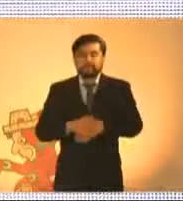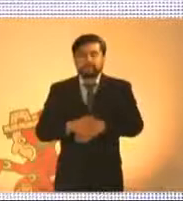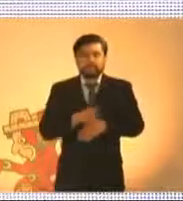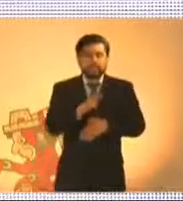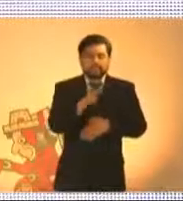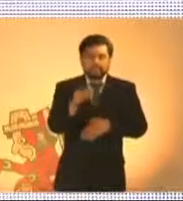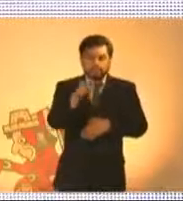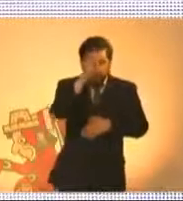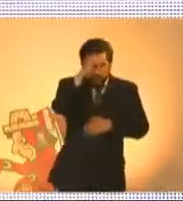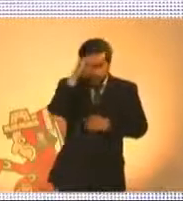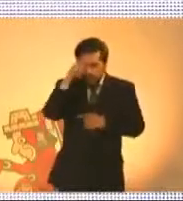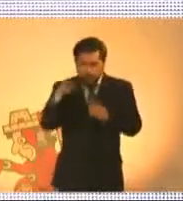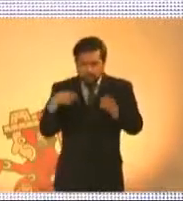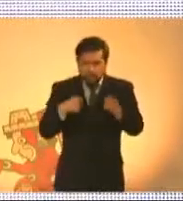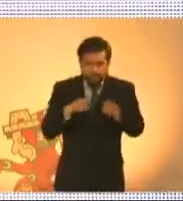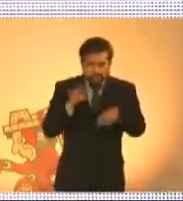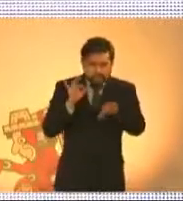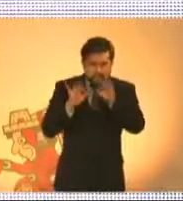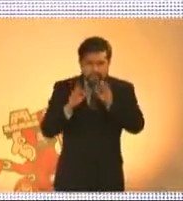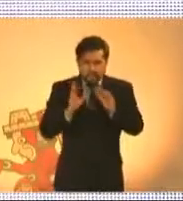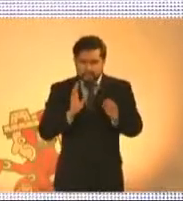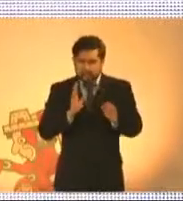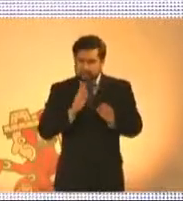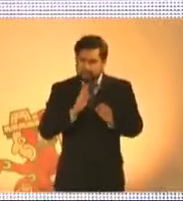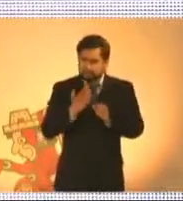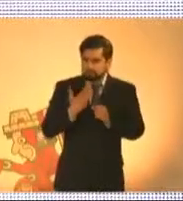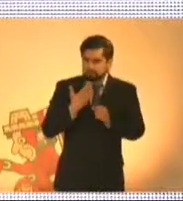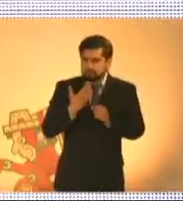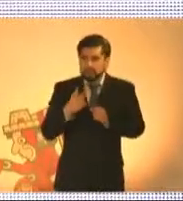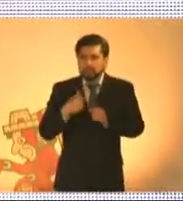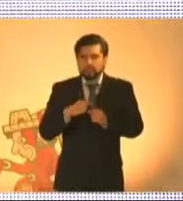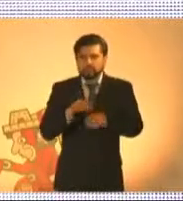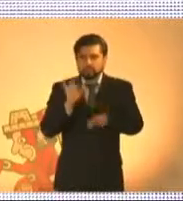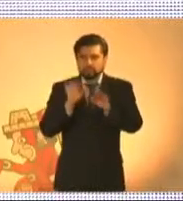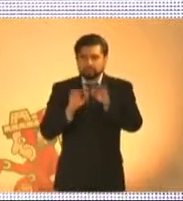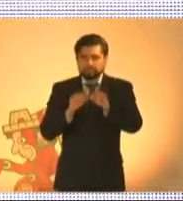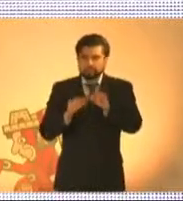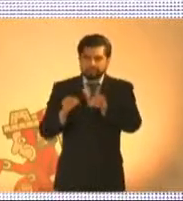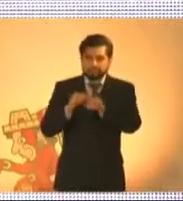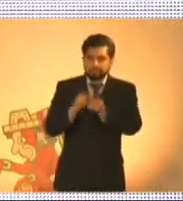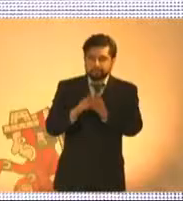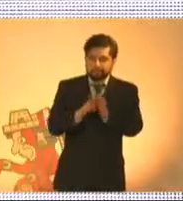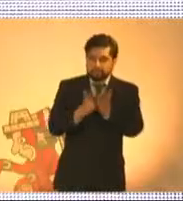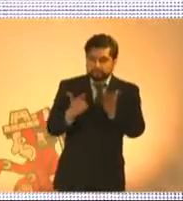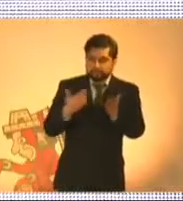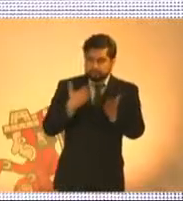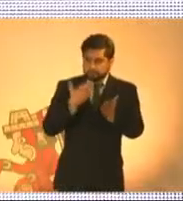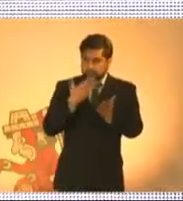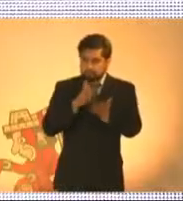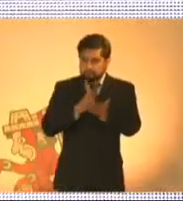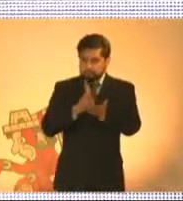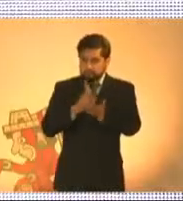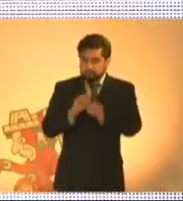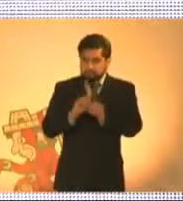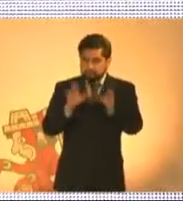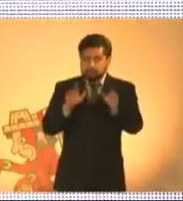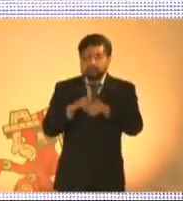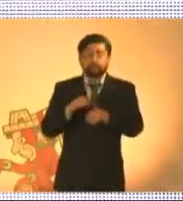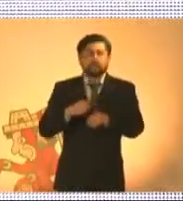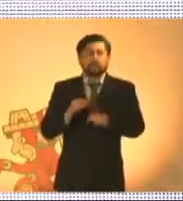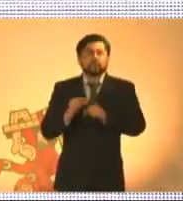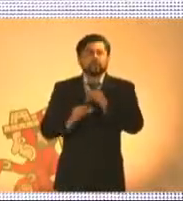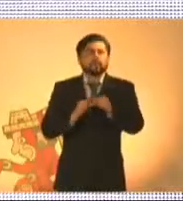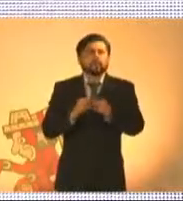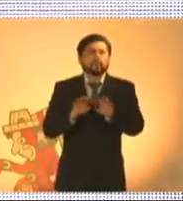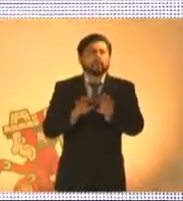comprendéis muchas cosas están en el con del conca comprenden muchas por el rito si has recorrido los pasos anteriores bueno pues es una